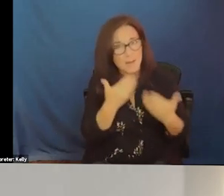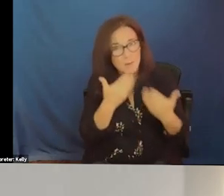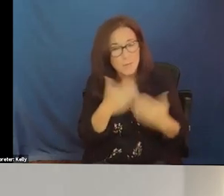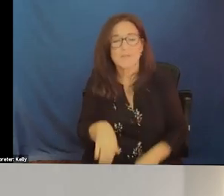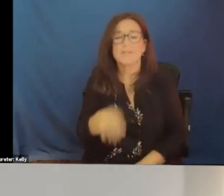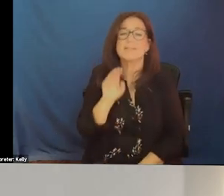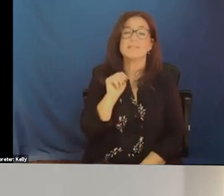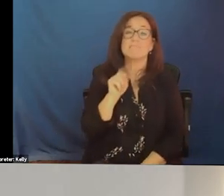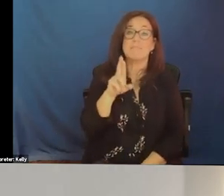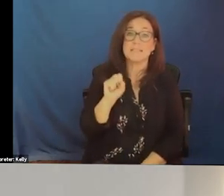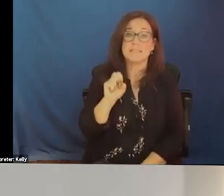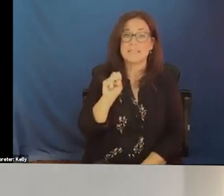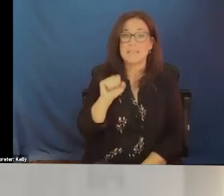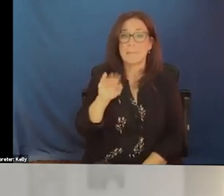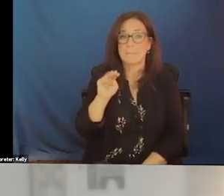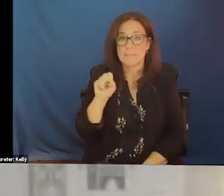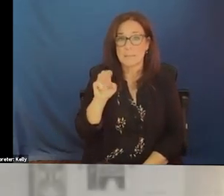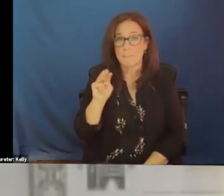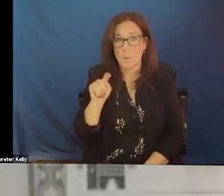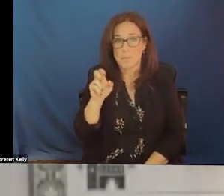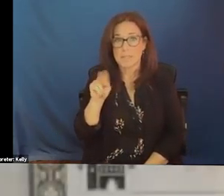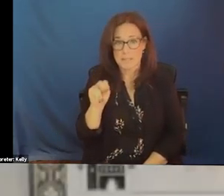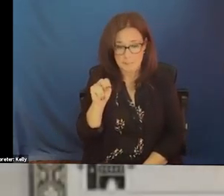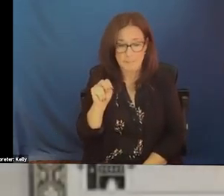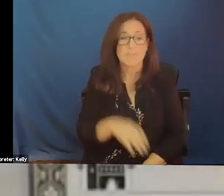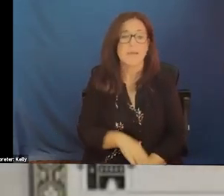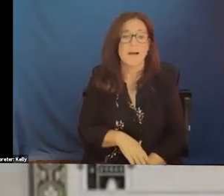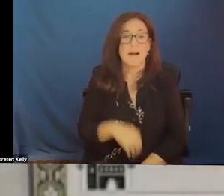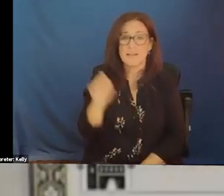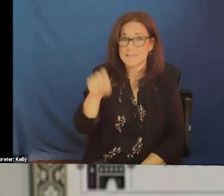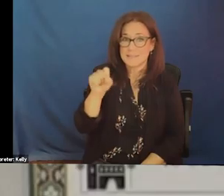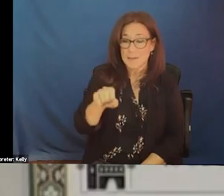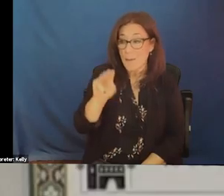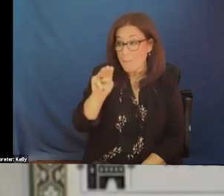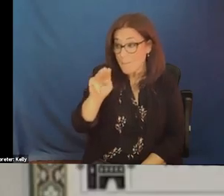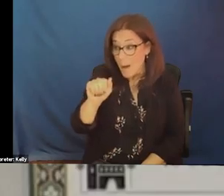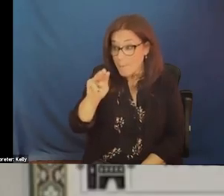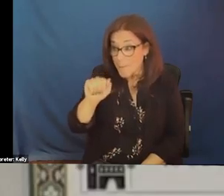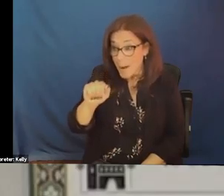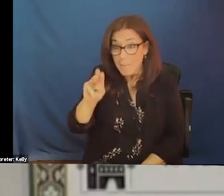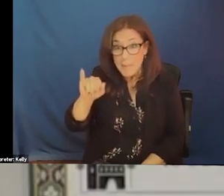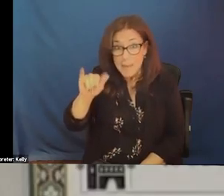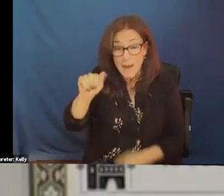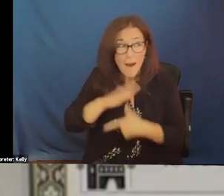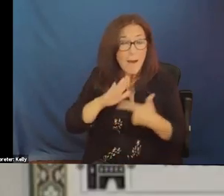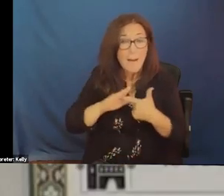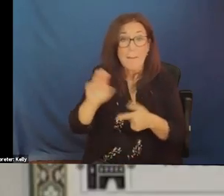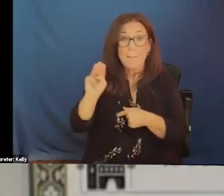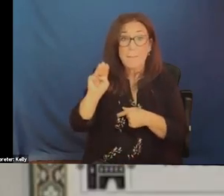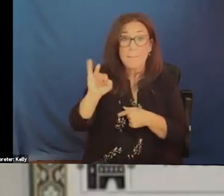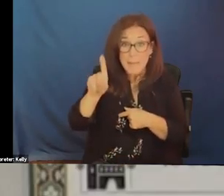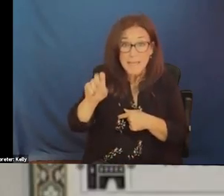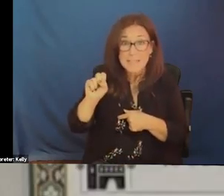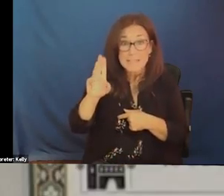sí hola a todos gracias por este aporte solo quiere decir 'sí mama mía y sueño de una noche de verano guau